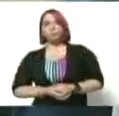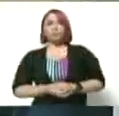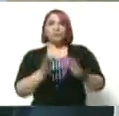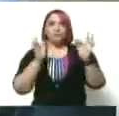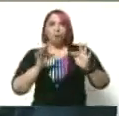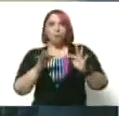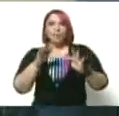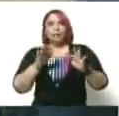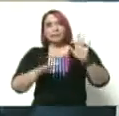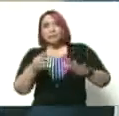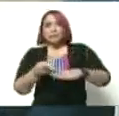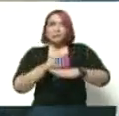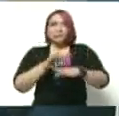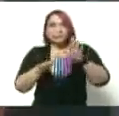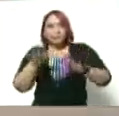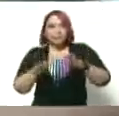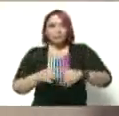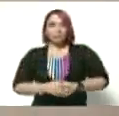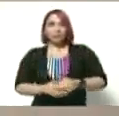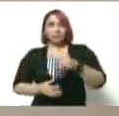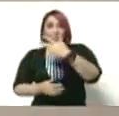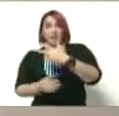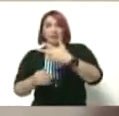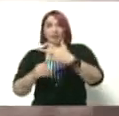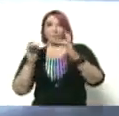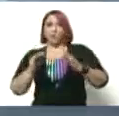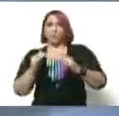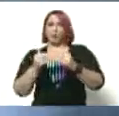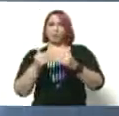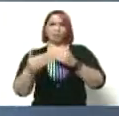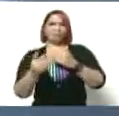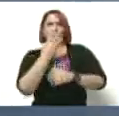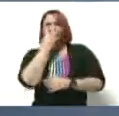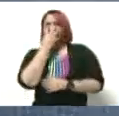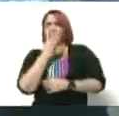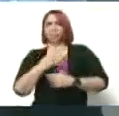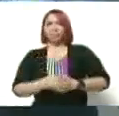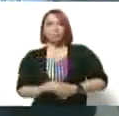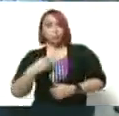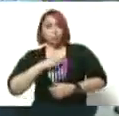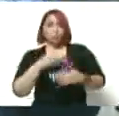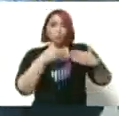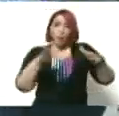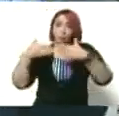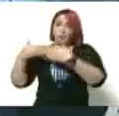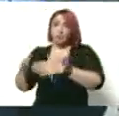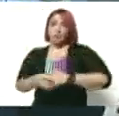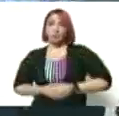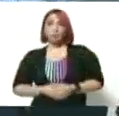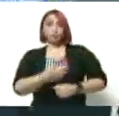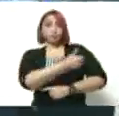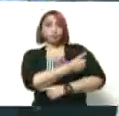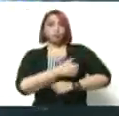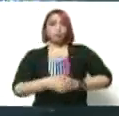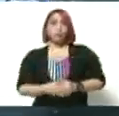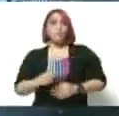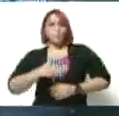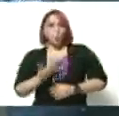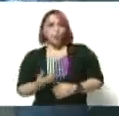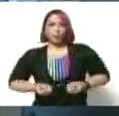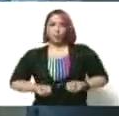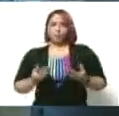leve y tres tenemos de una manera ya más avanzada nosotros estamos garantizando la vacunación para poder generar